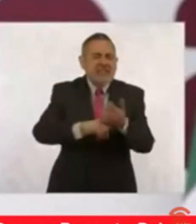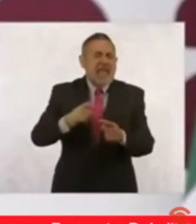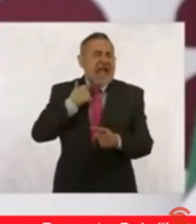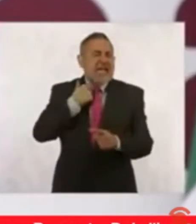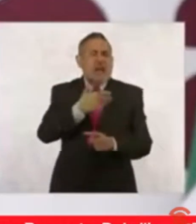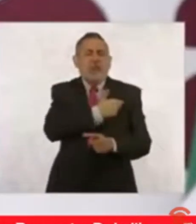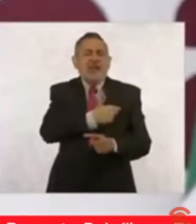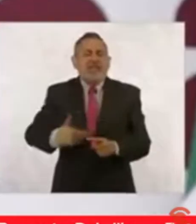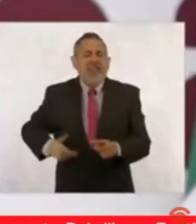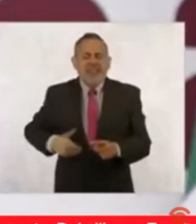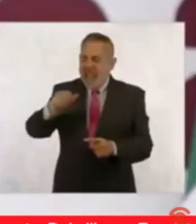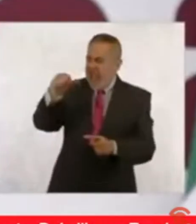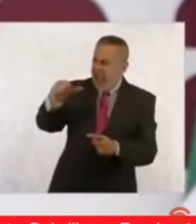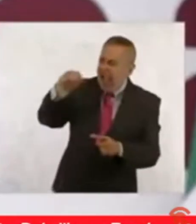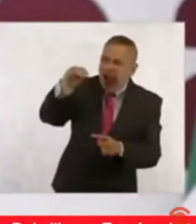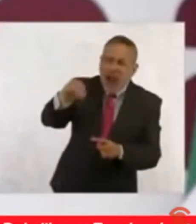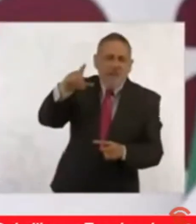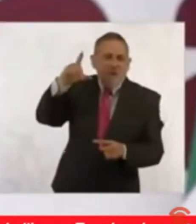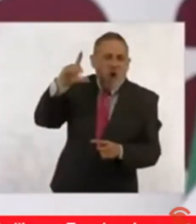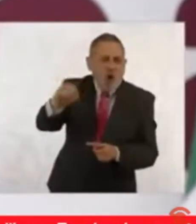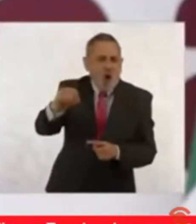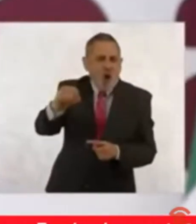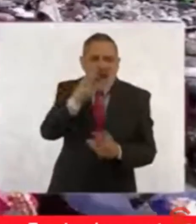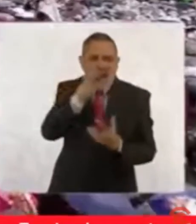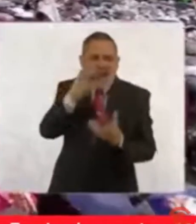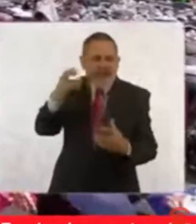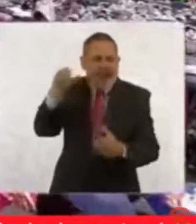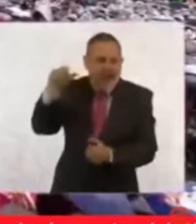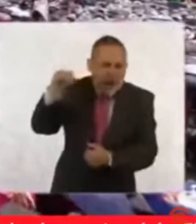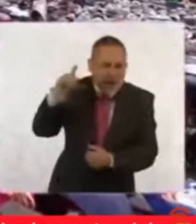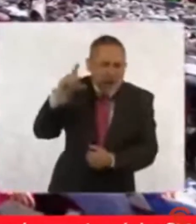Andrés Manuel López Obrador.